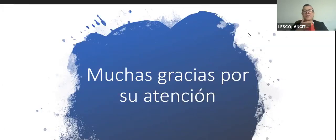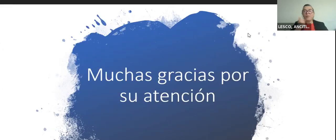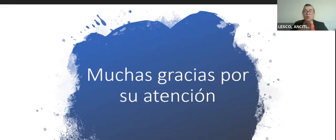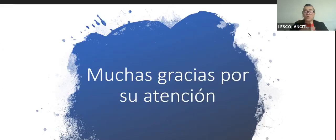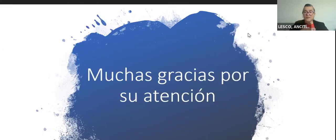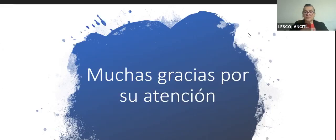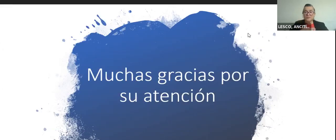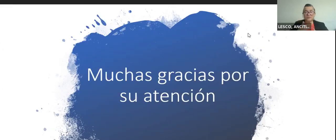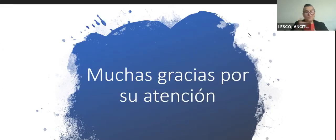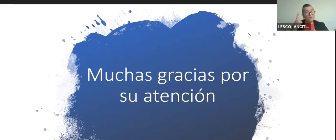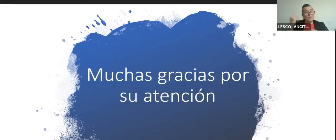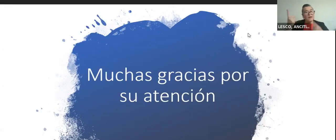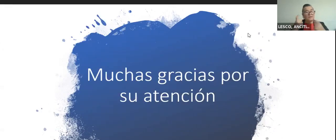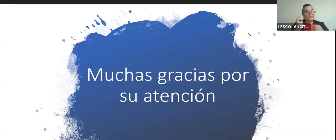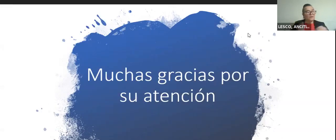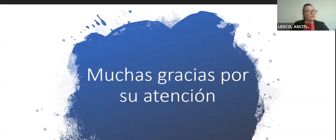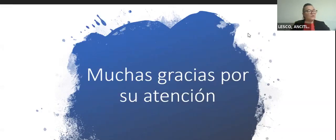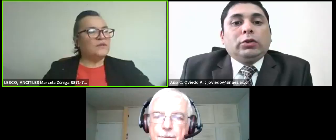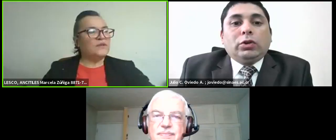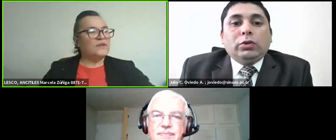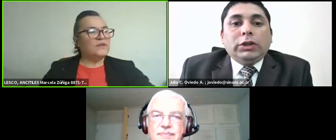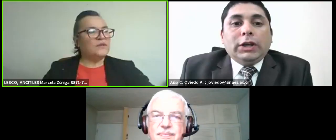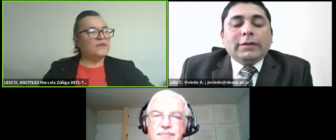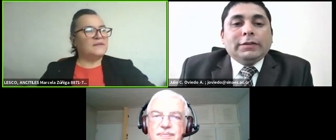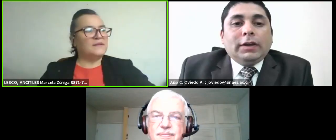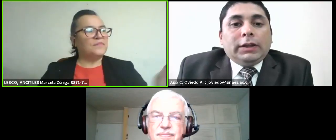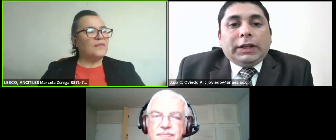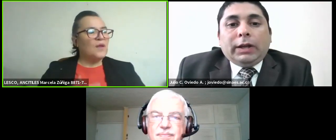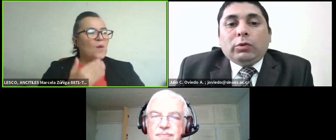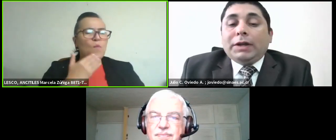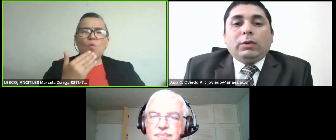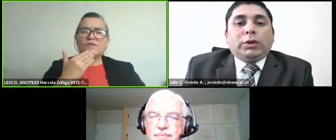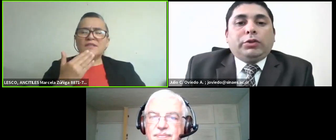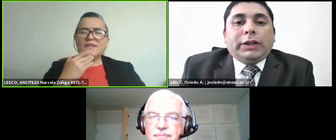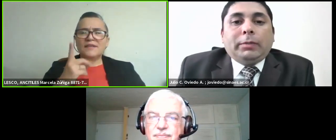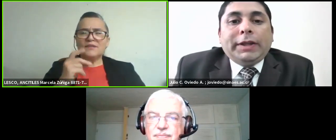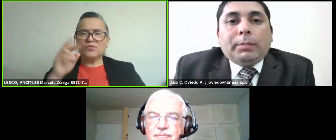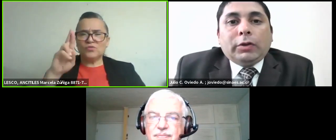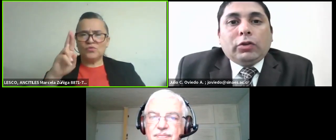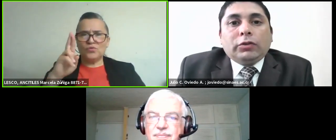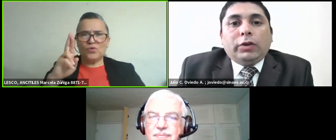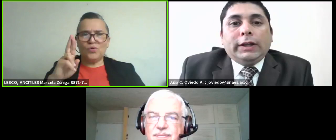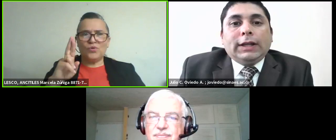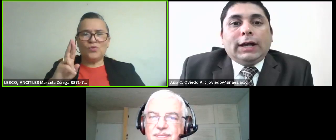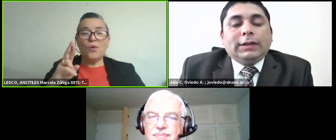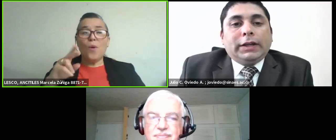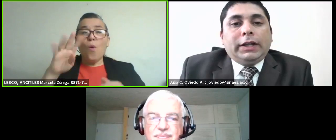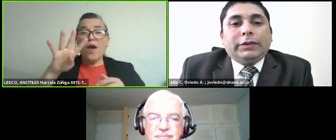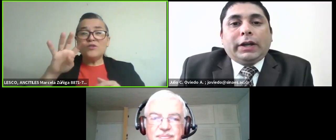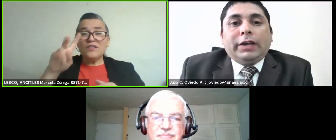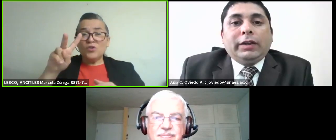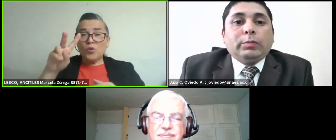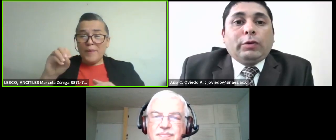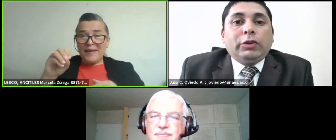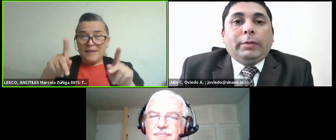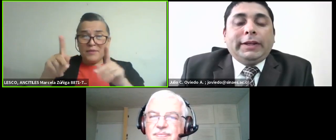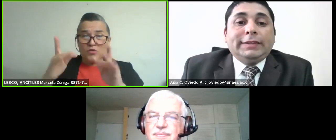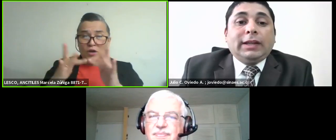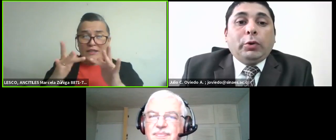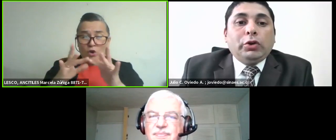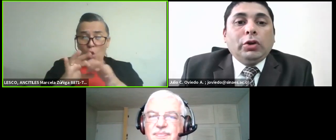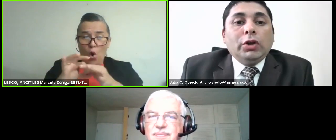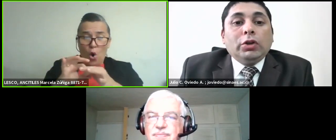para las preguntas muchísimas gracias doctor gutiérrez tener los más de 420 en personas conectadas a quienes agradecemos